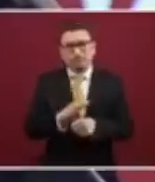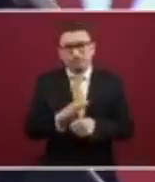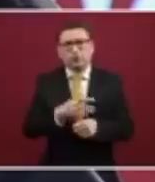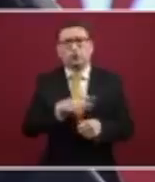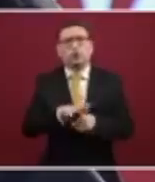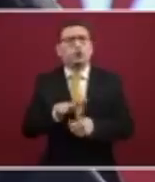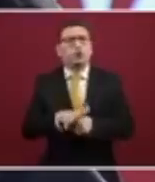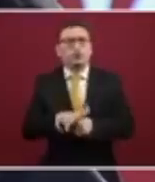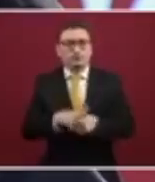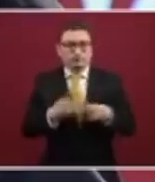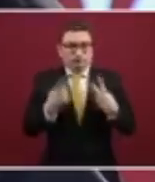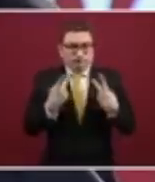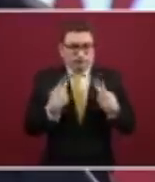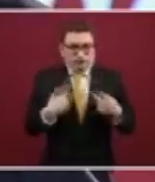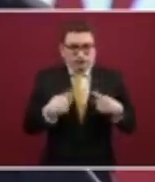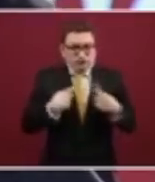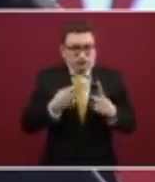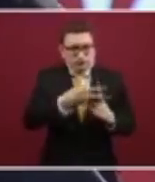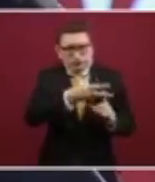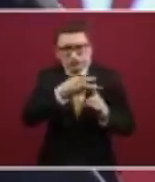Desaparecidos. Entonces,